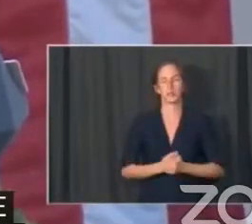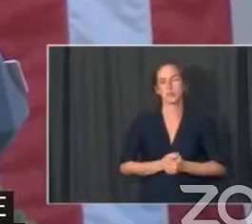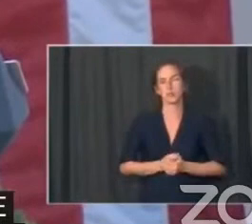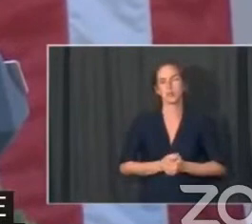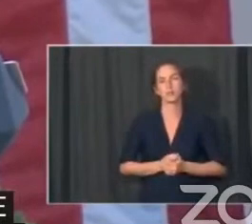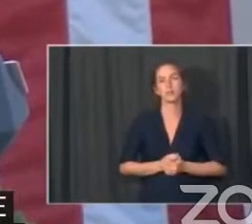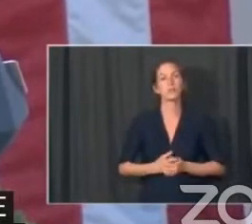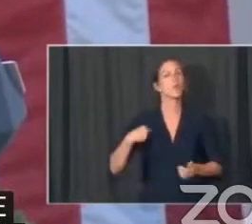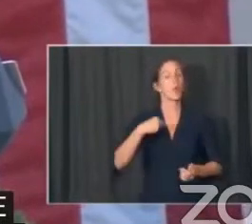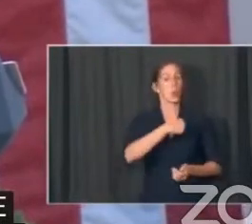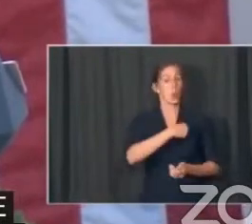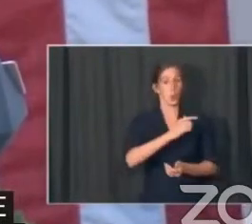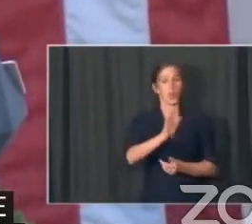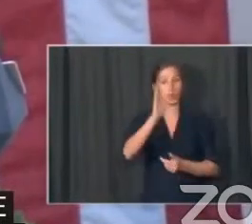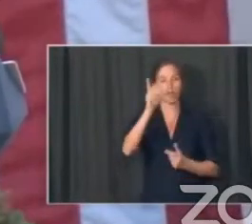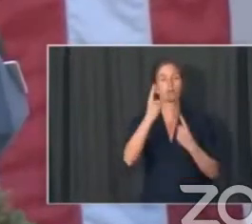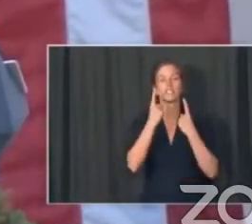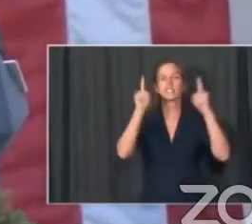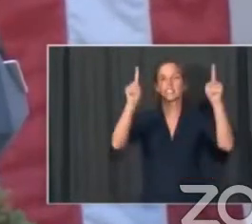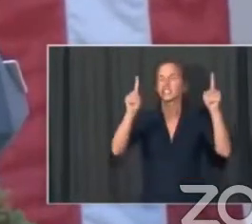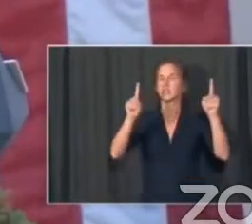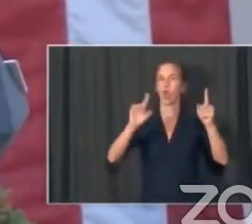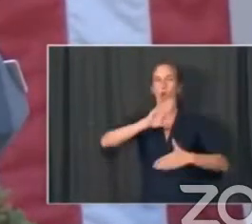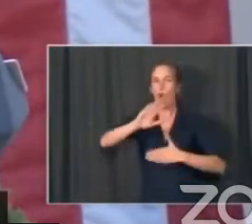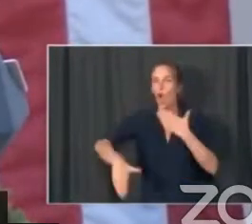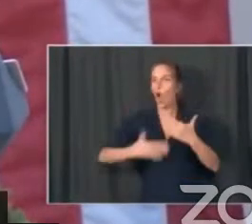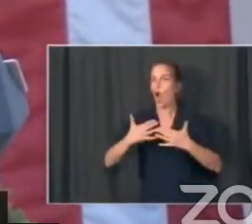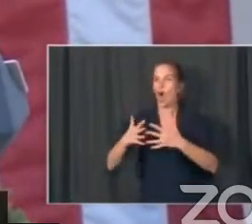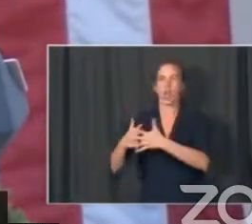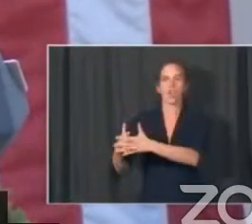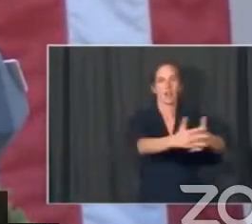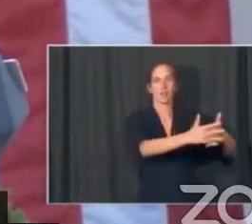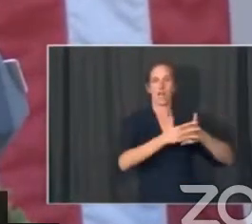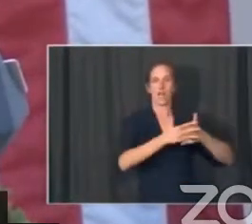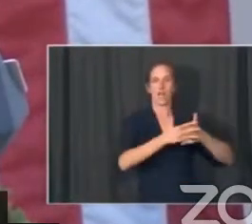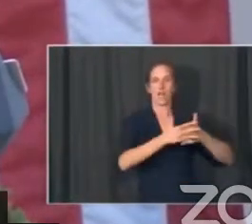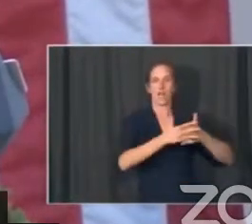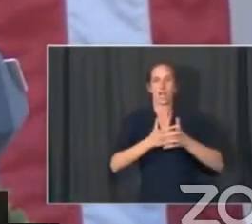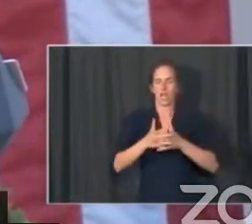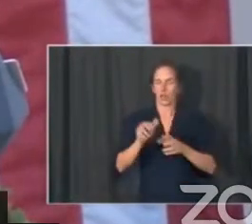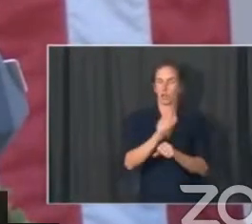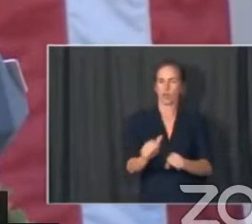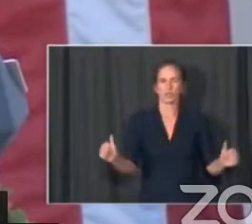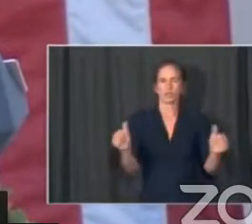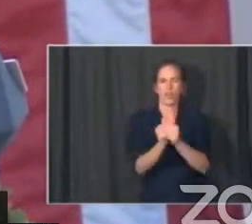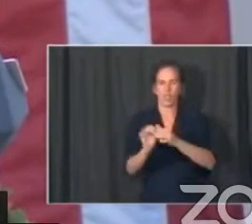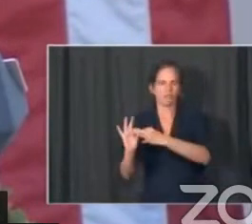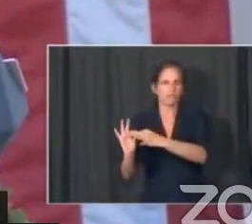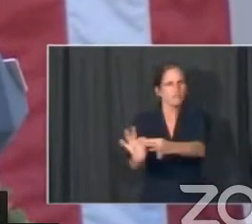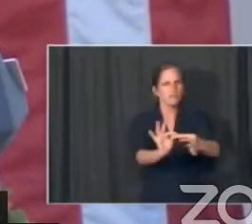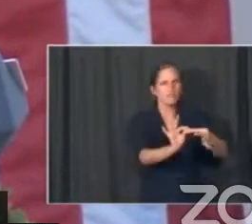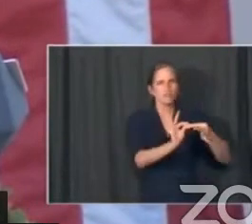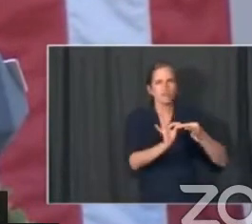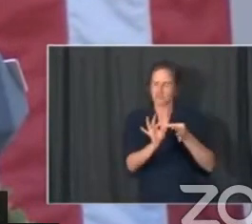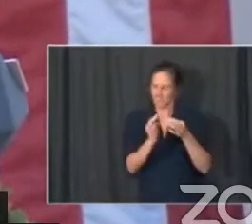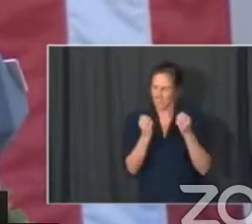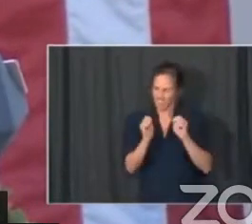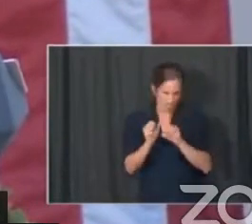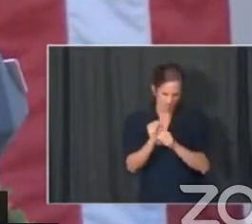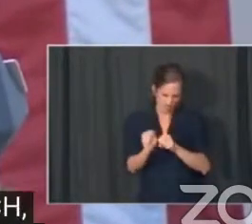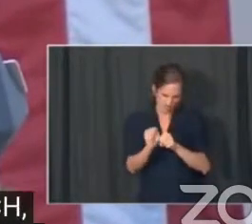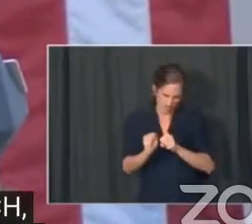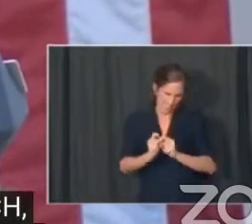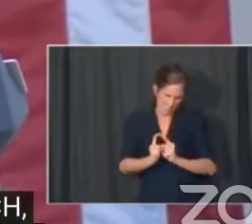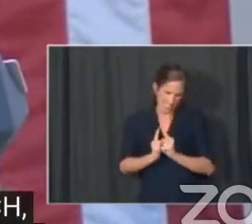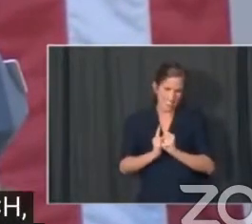be successful Esto es lo que because of hace this los all of americanos, la gente America americana. approach. This collaboration, this Será effort that exitoso everybody is porque